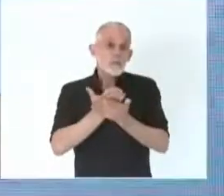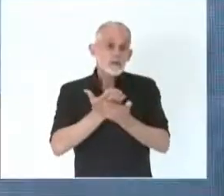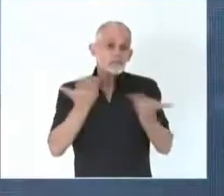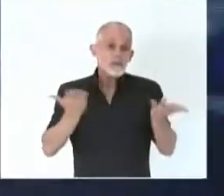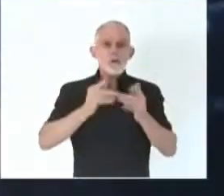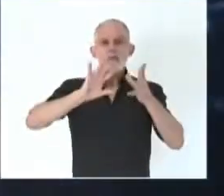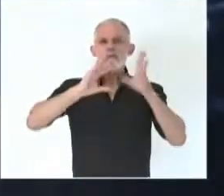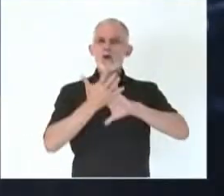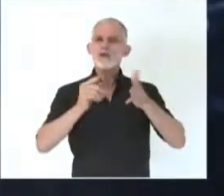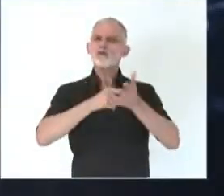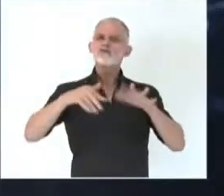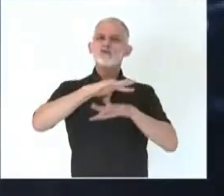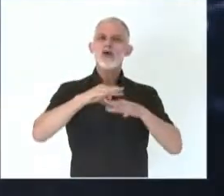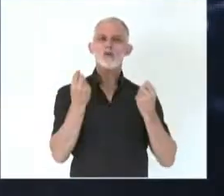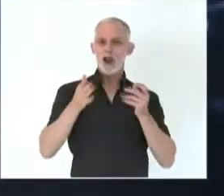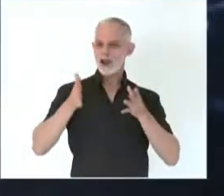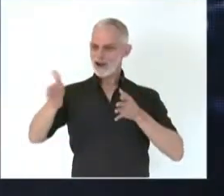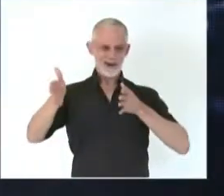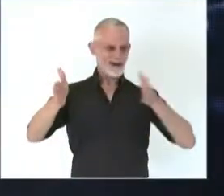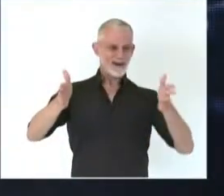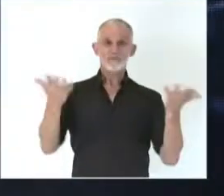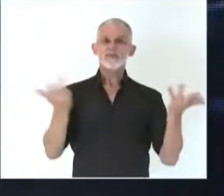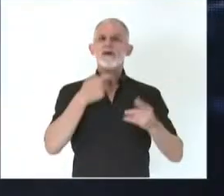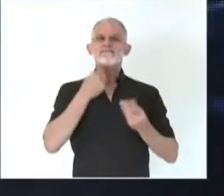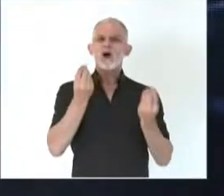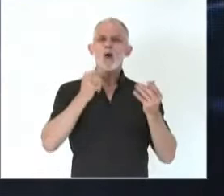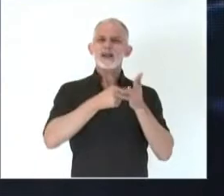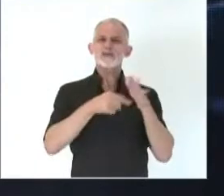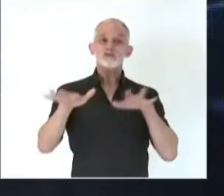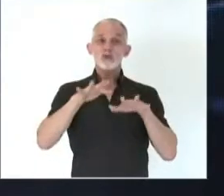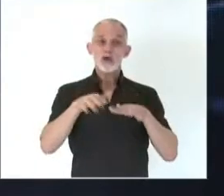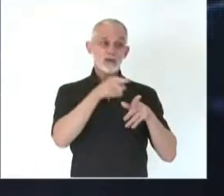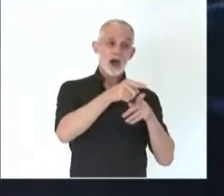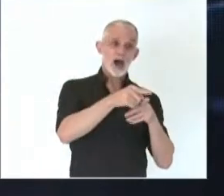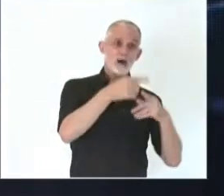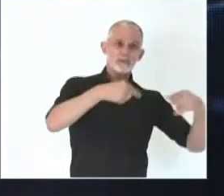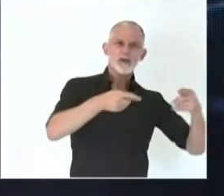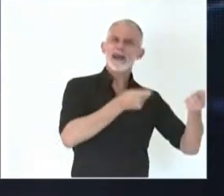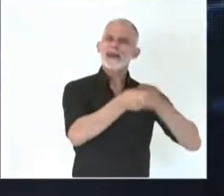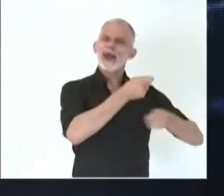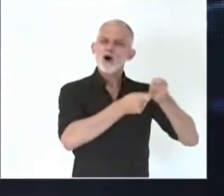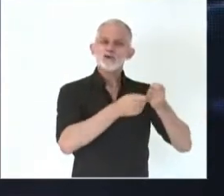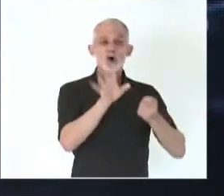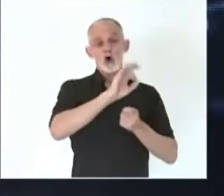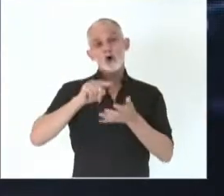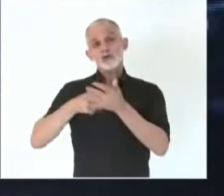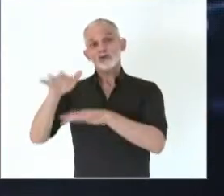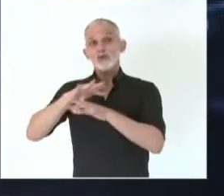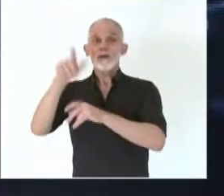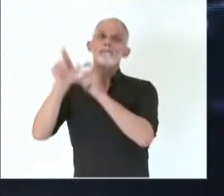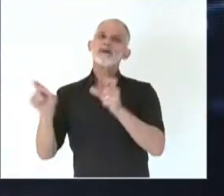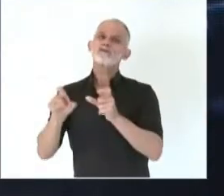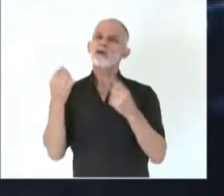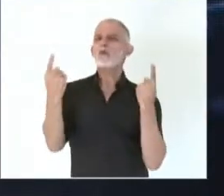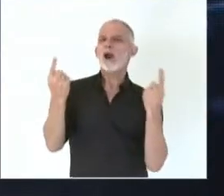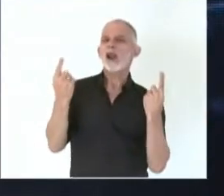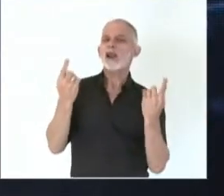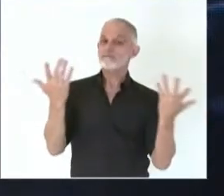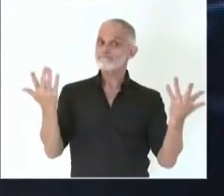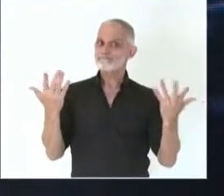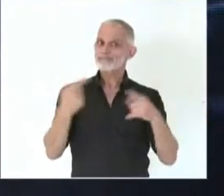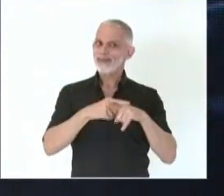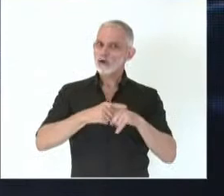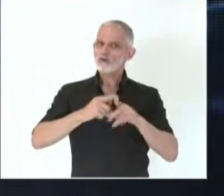un modelo de ciudad. La discusión acá es si queremos una ciudad para los negociados o si queremos una ciudad para las personas. Esa es la